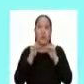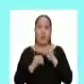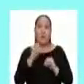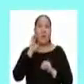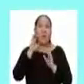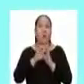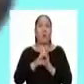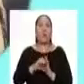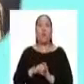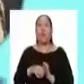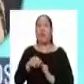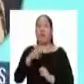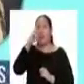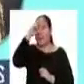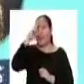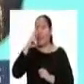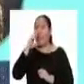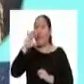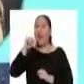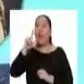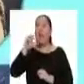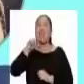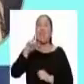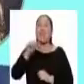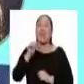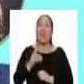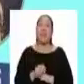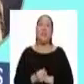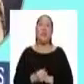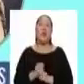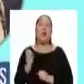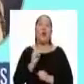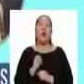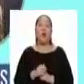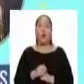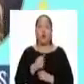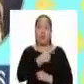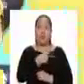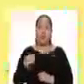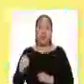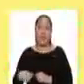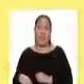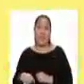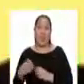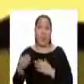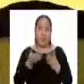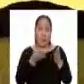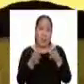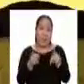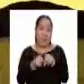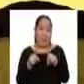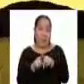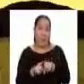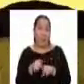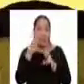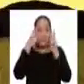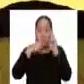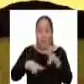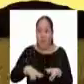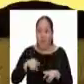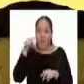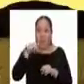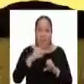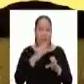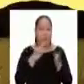calzadas romanas o los caminos en el monte Huangshan en China. Ahora te das cuenta que las vías de